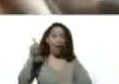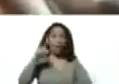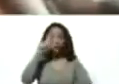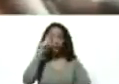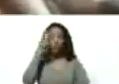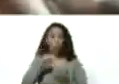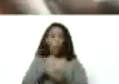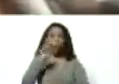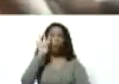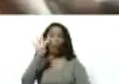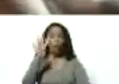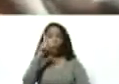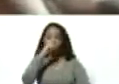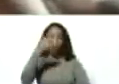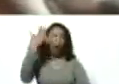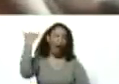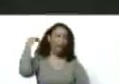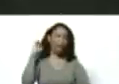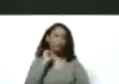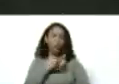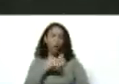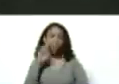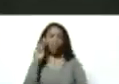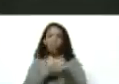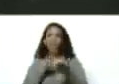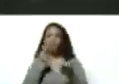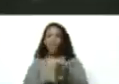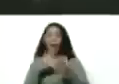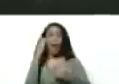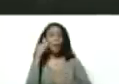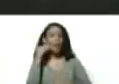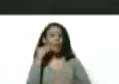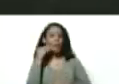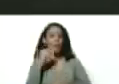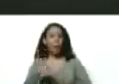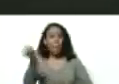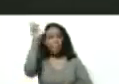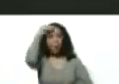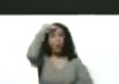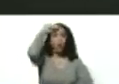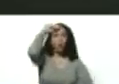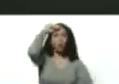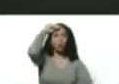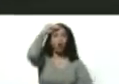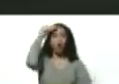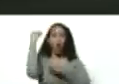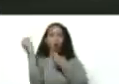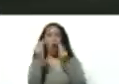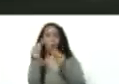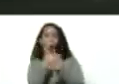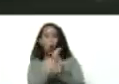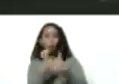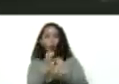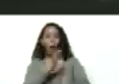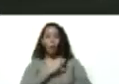2004. De verdad que es una experiencia acumulada, que queda como patrimonio nuestro,